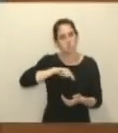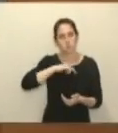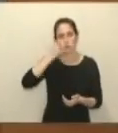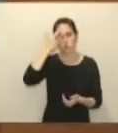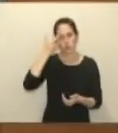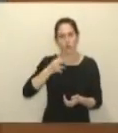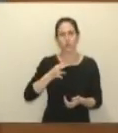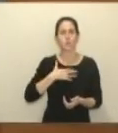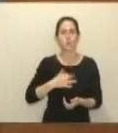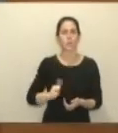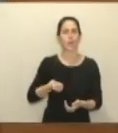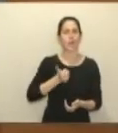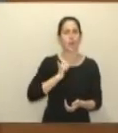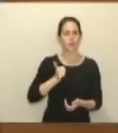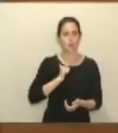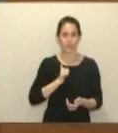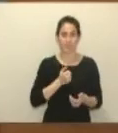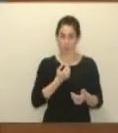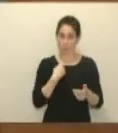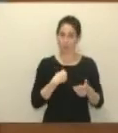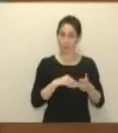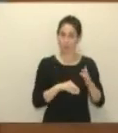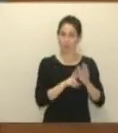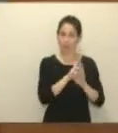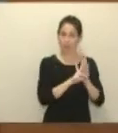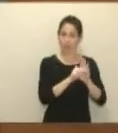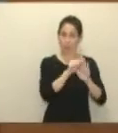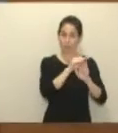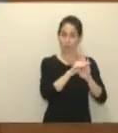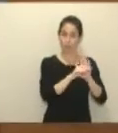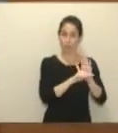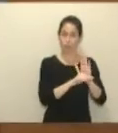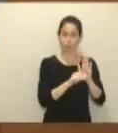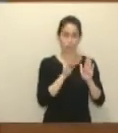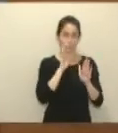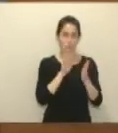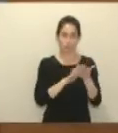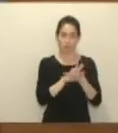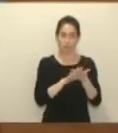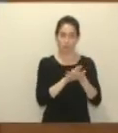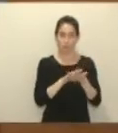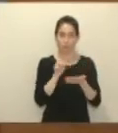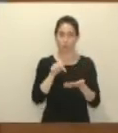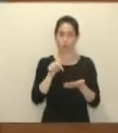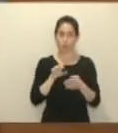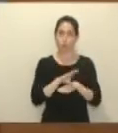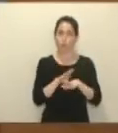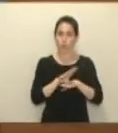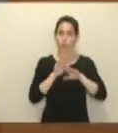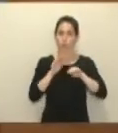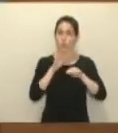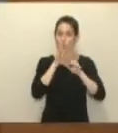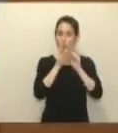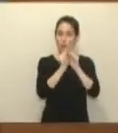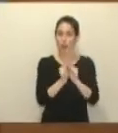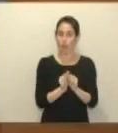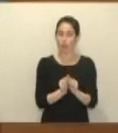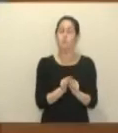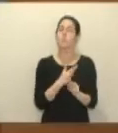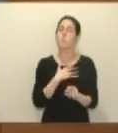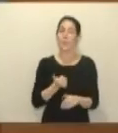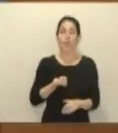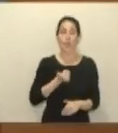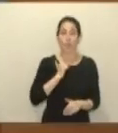haber aprovechado esta regulación de la que está tratando su consejería en este momento, precisamente